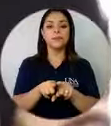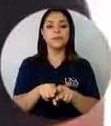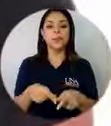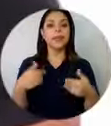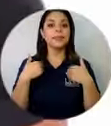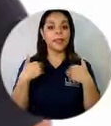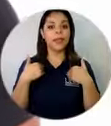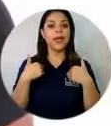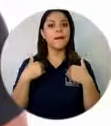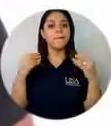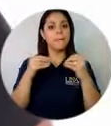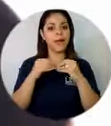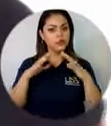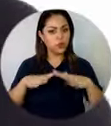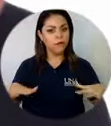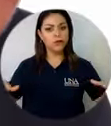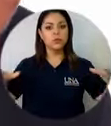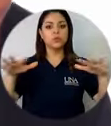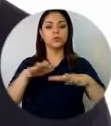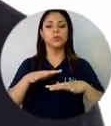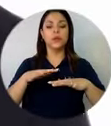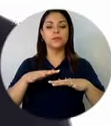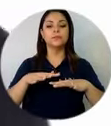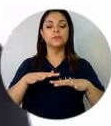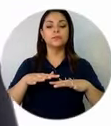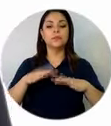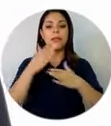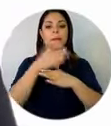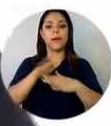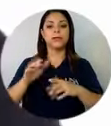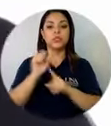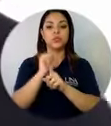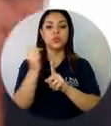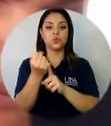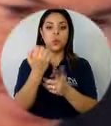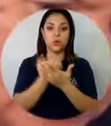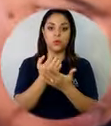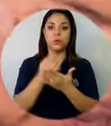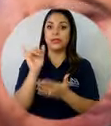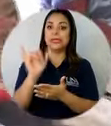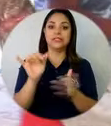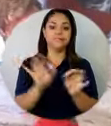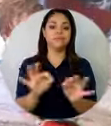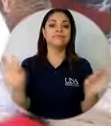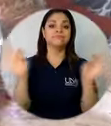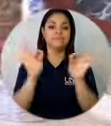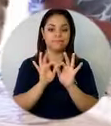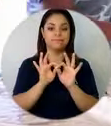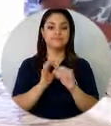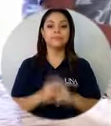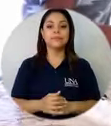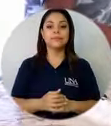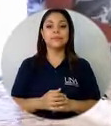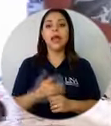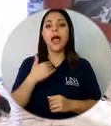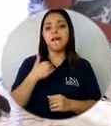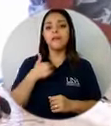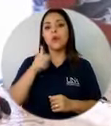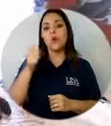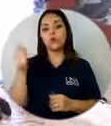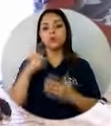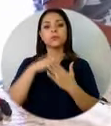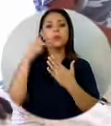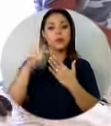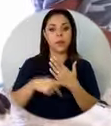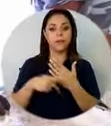clase media. O sea, que tenga una mayor cobertura verticalmente en la parte socioeconómica. Eso es fundamental. Han